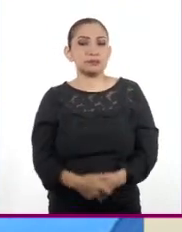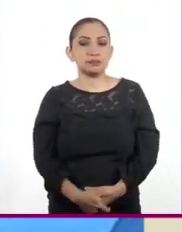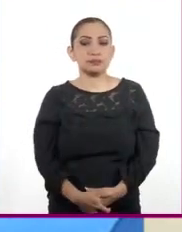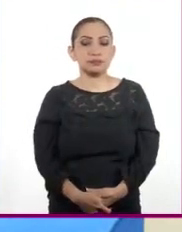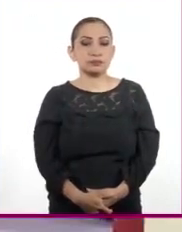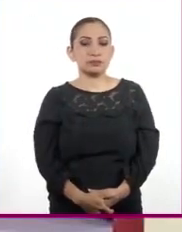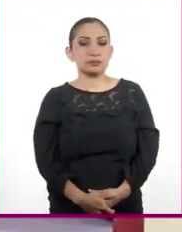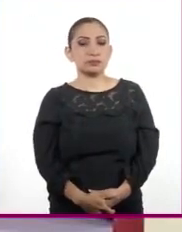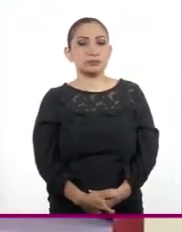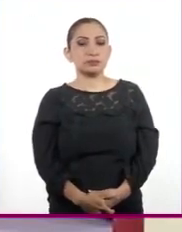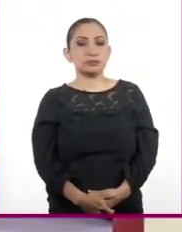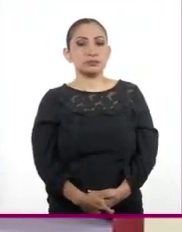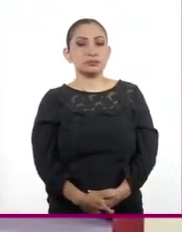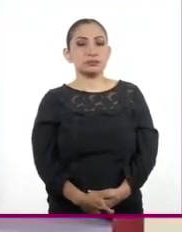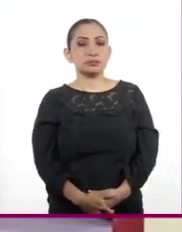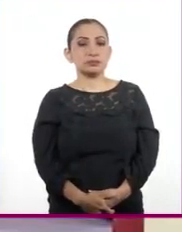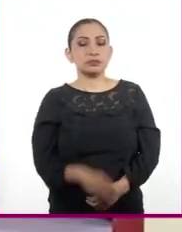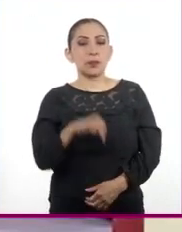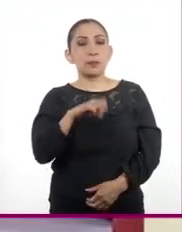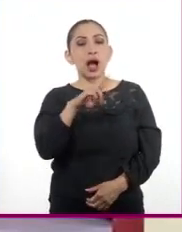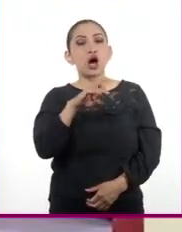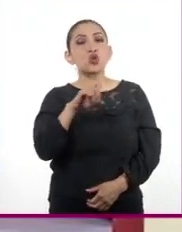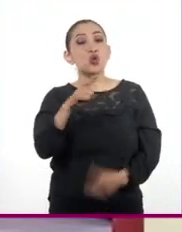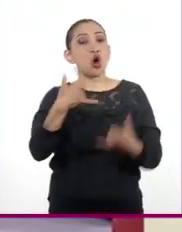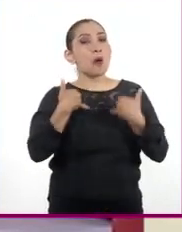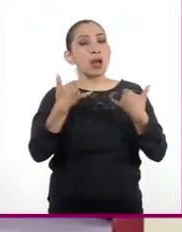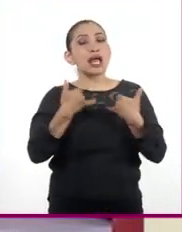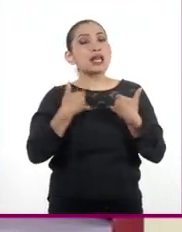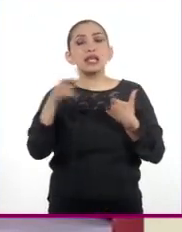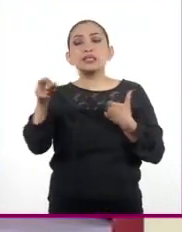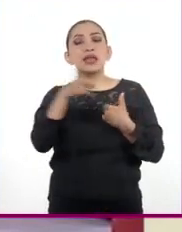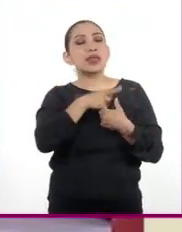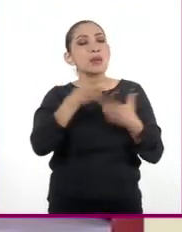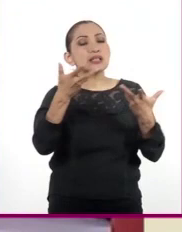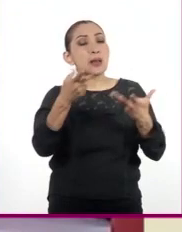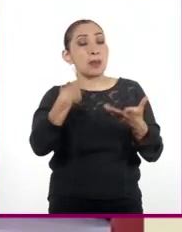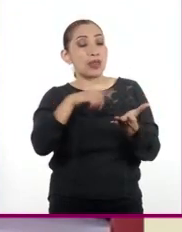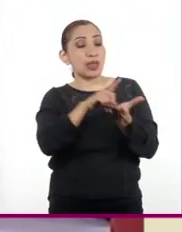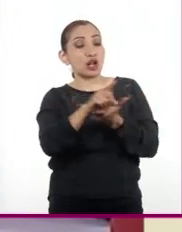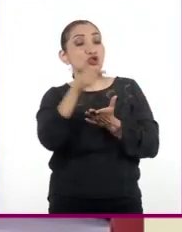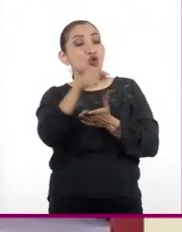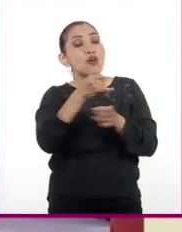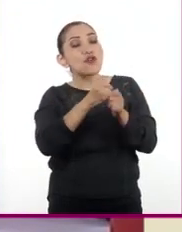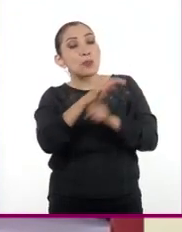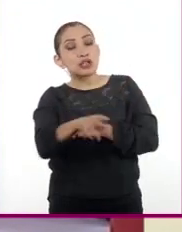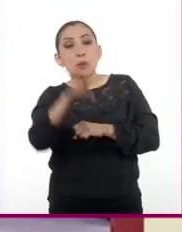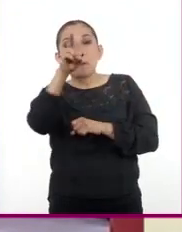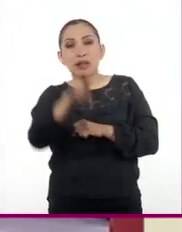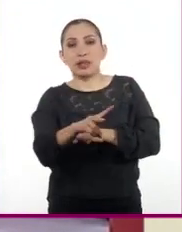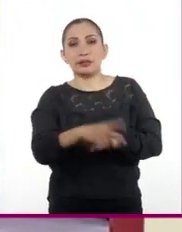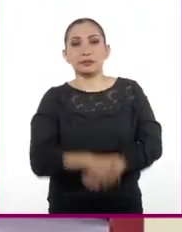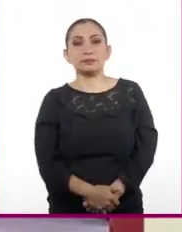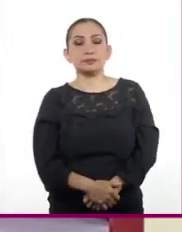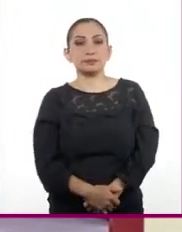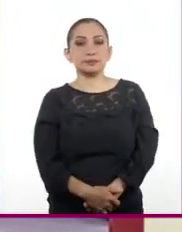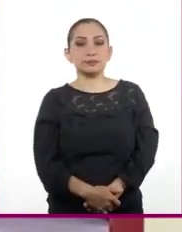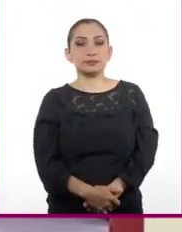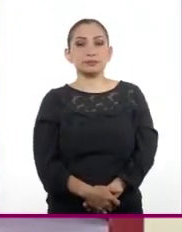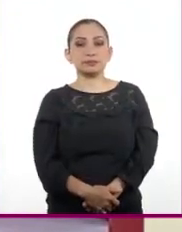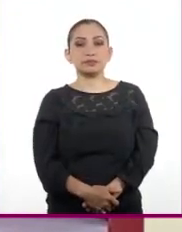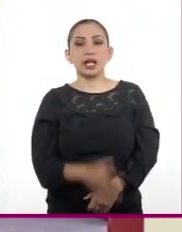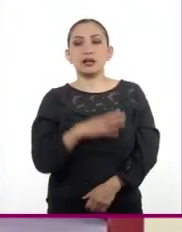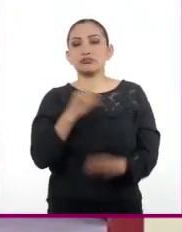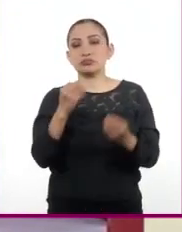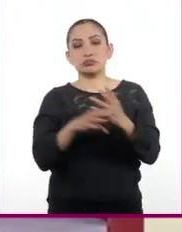el periodismo. Maru, ¿los jóvenes qué tienen que hacer para tener derecho a una información veraz? Bueno, hay